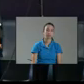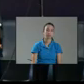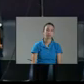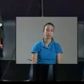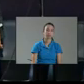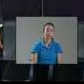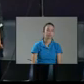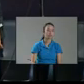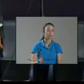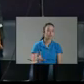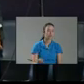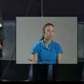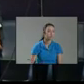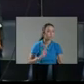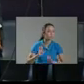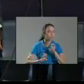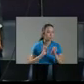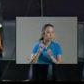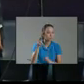El que diga, no quiero más.